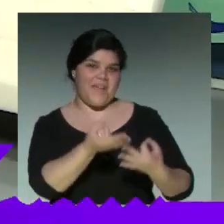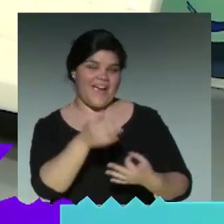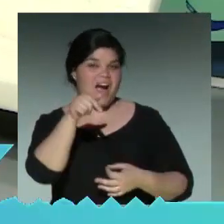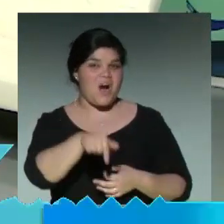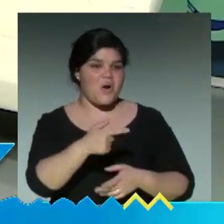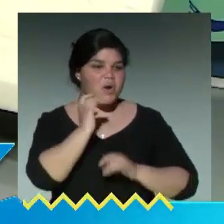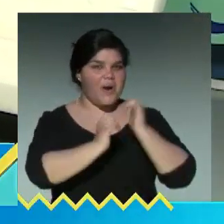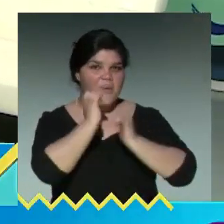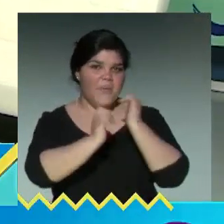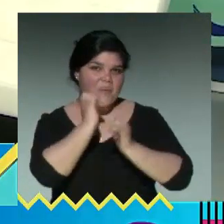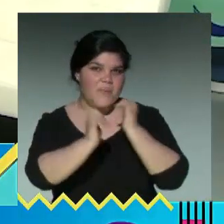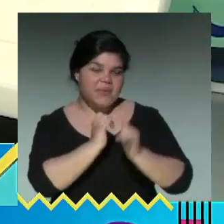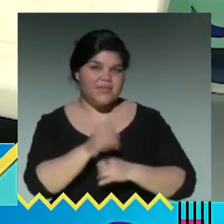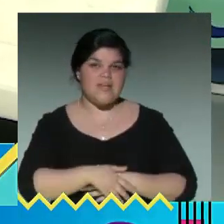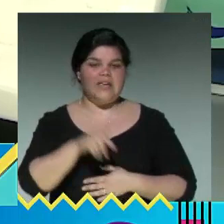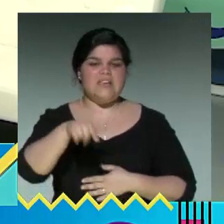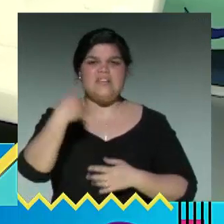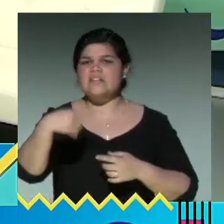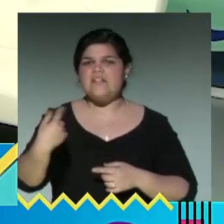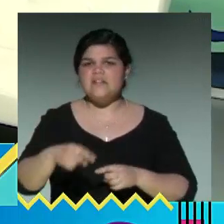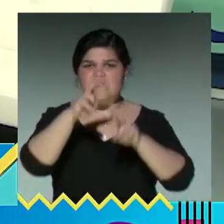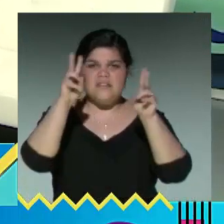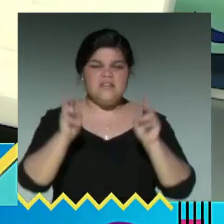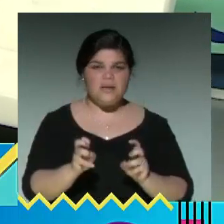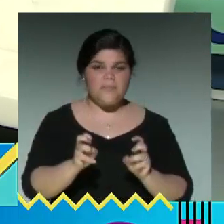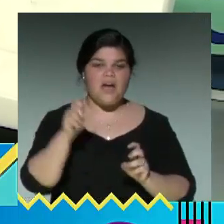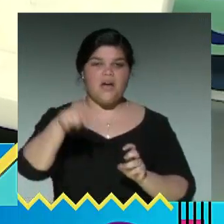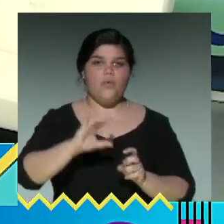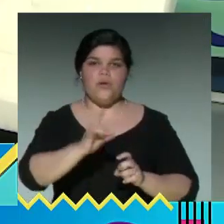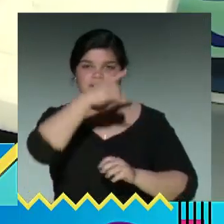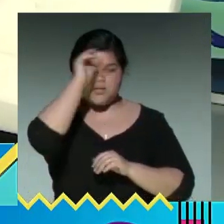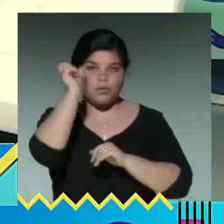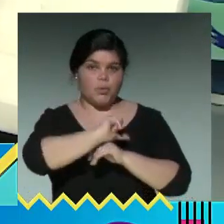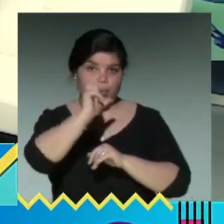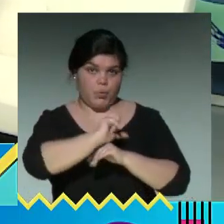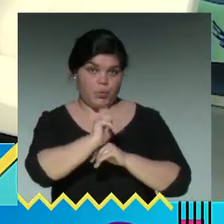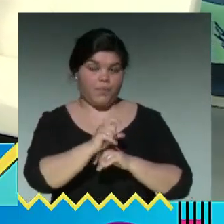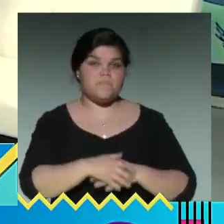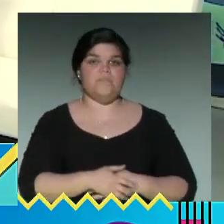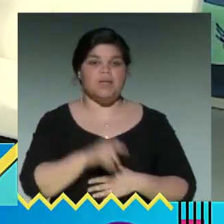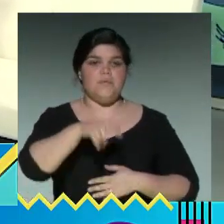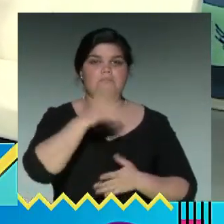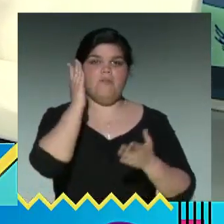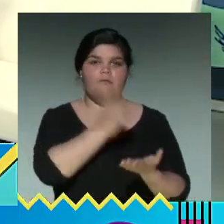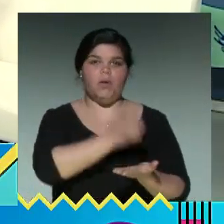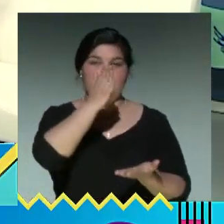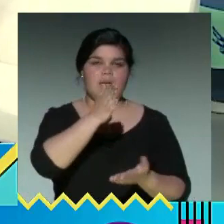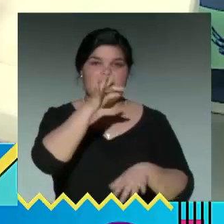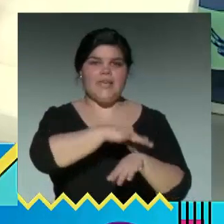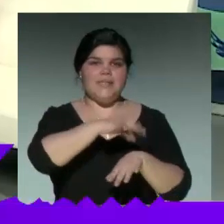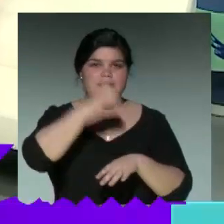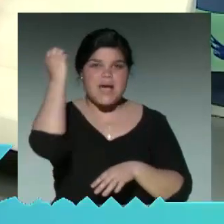supuesto hoy contándoles lo que tiene que ver con actividades relacionadas con la Universidad Nacional de Cuyo, específicamente con la Facultad de Ciencias